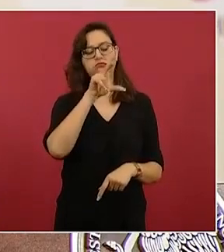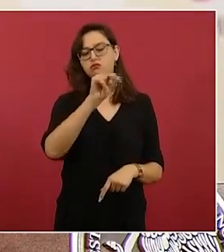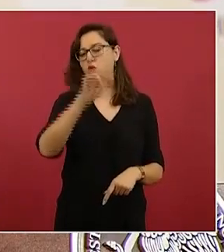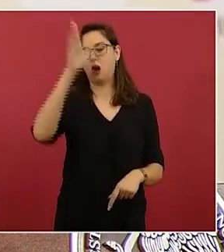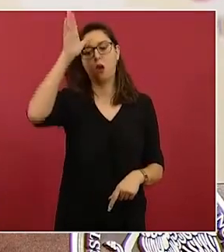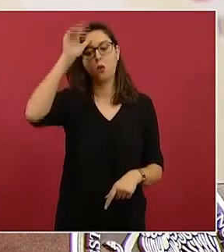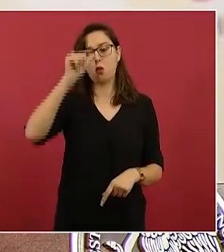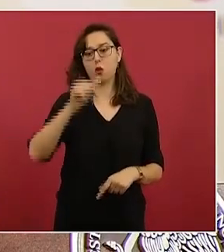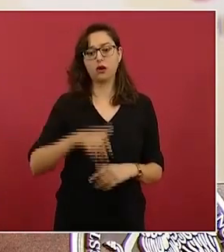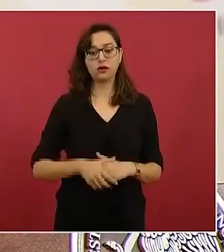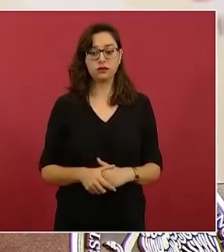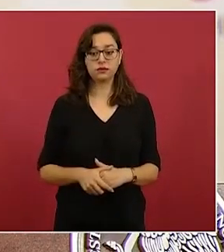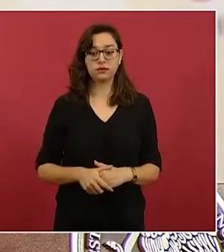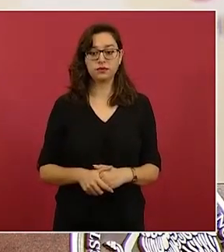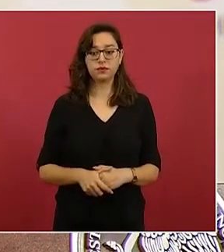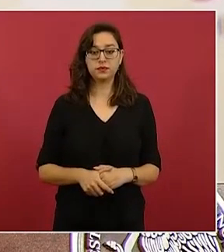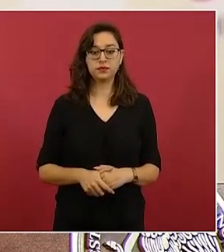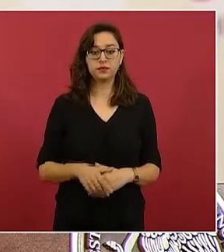particulares.